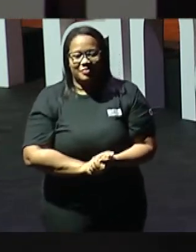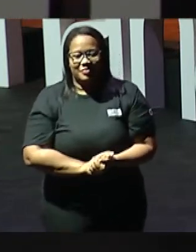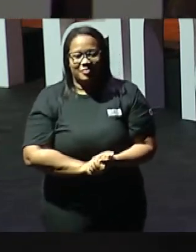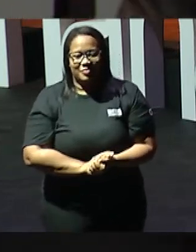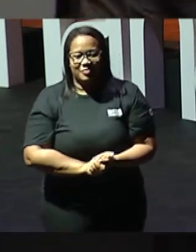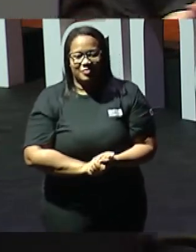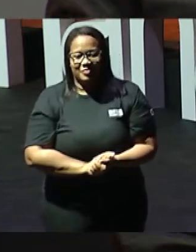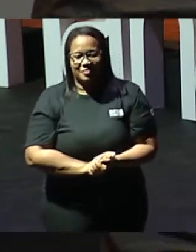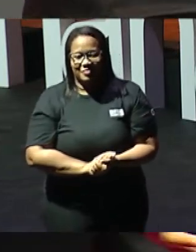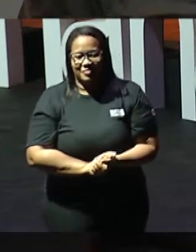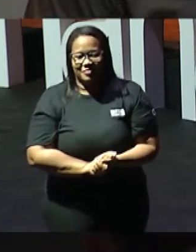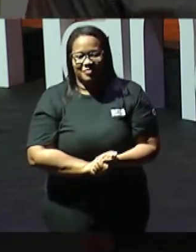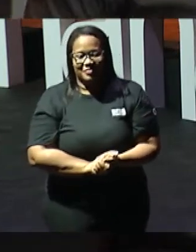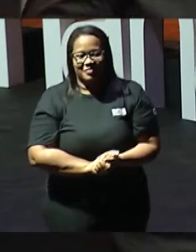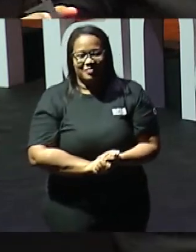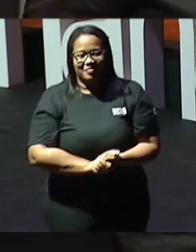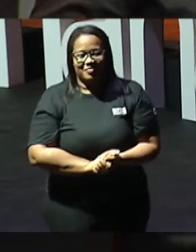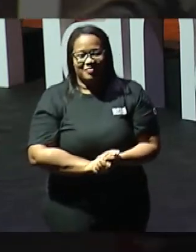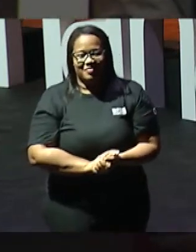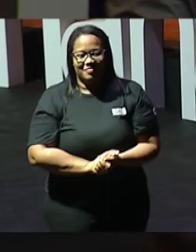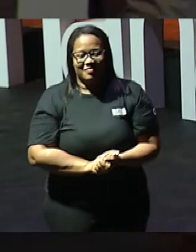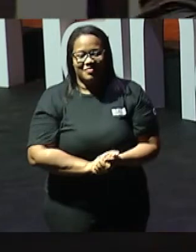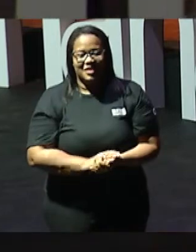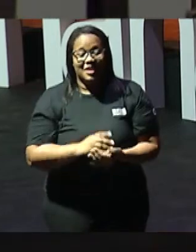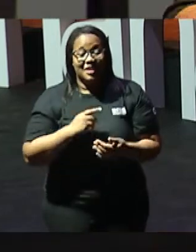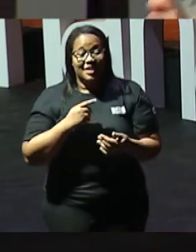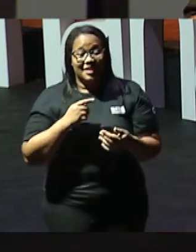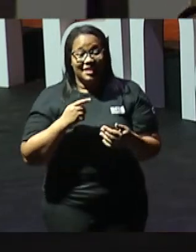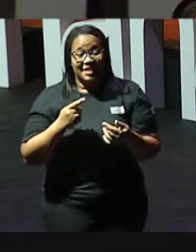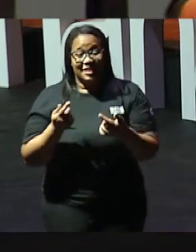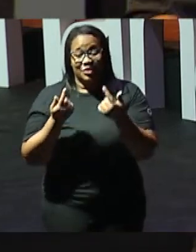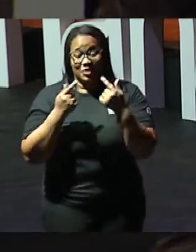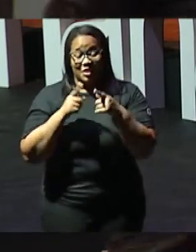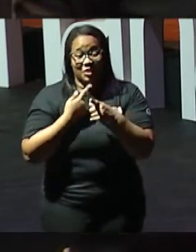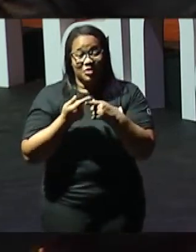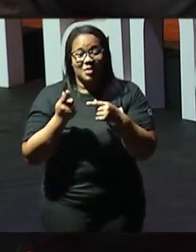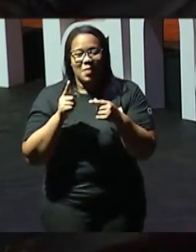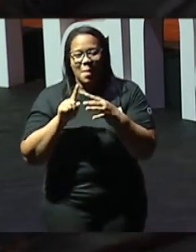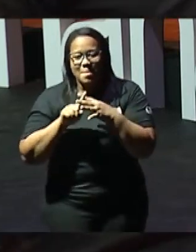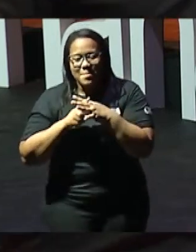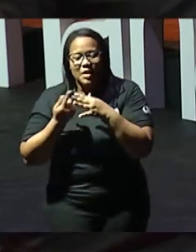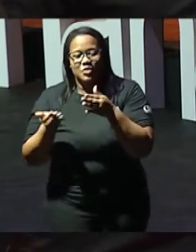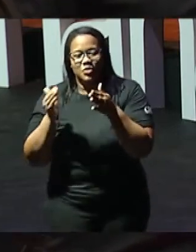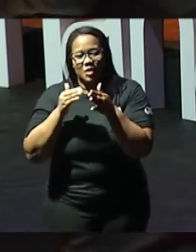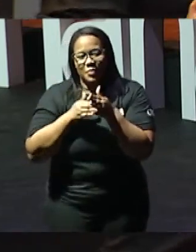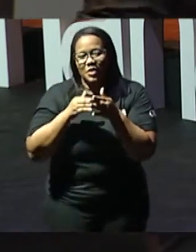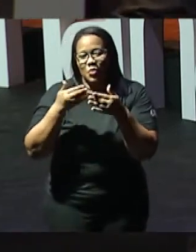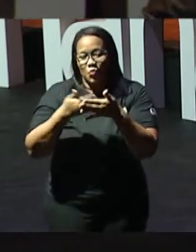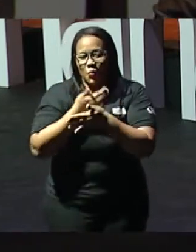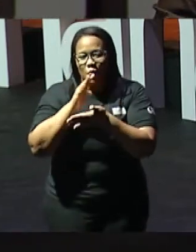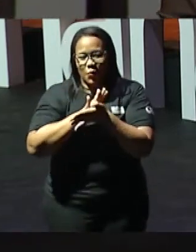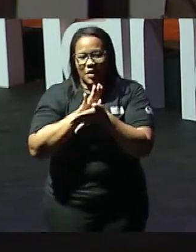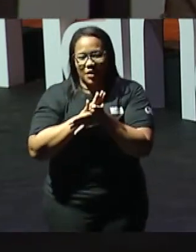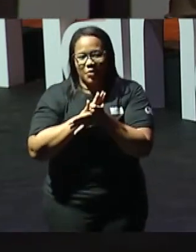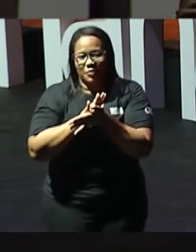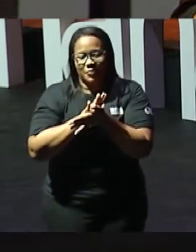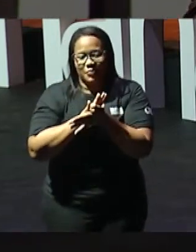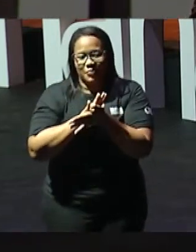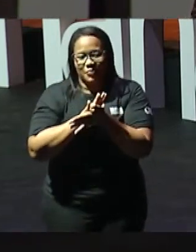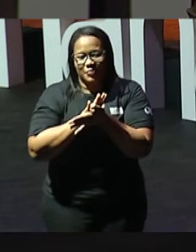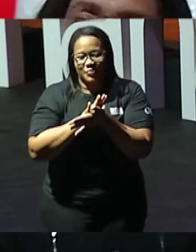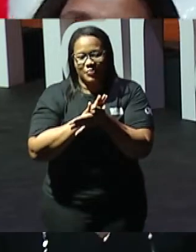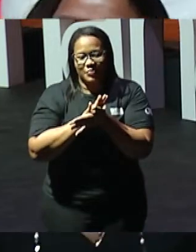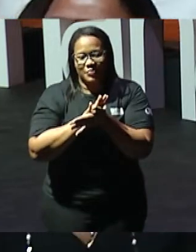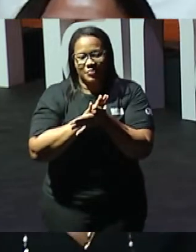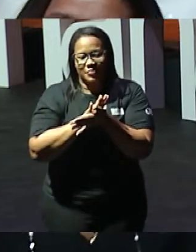y llegó a un colegio que en ese momento me agarré en 1º bachillerato de votados y me dicen lo